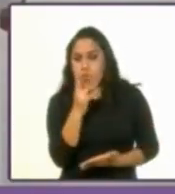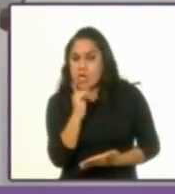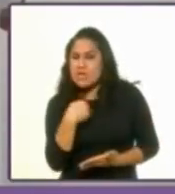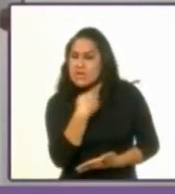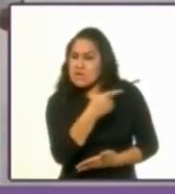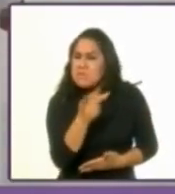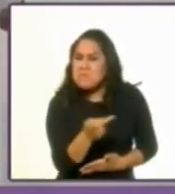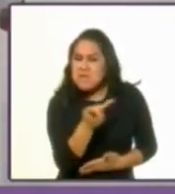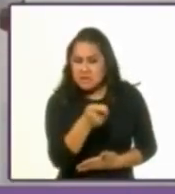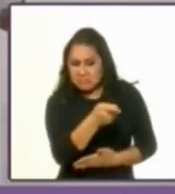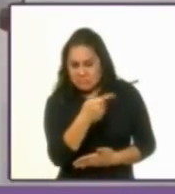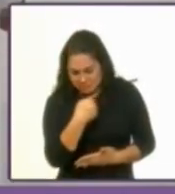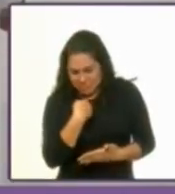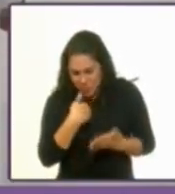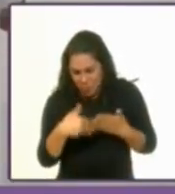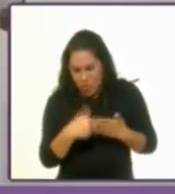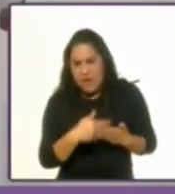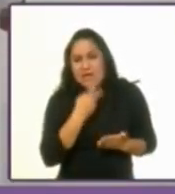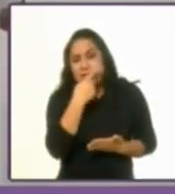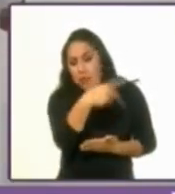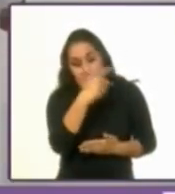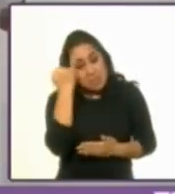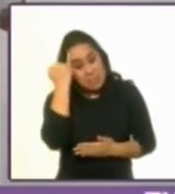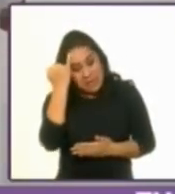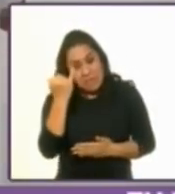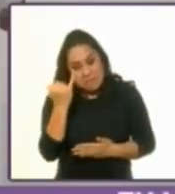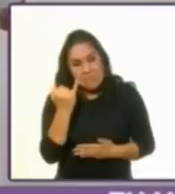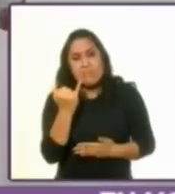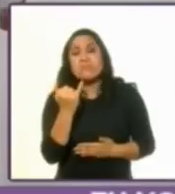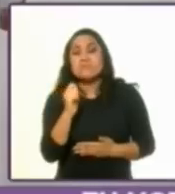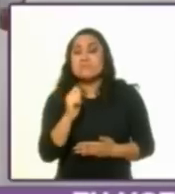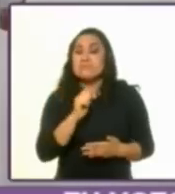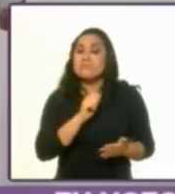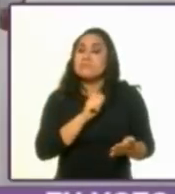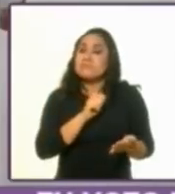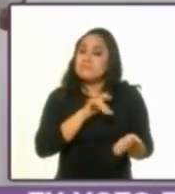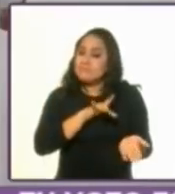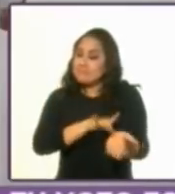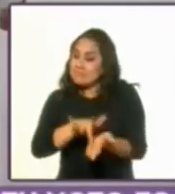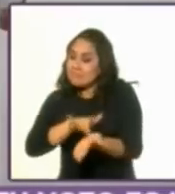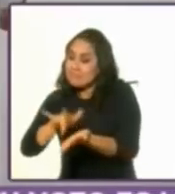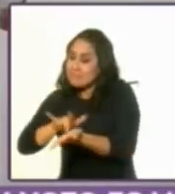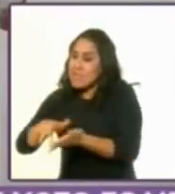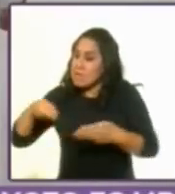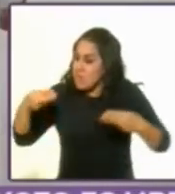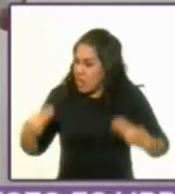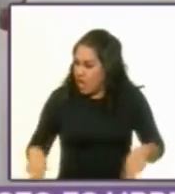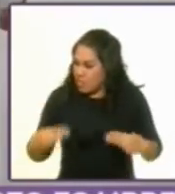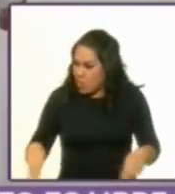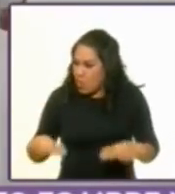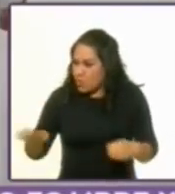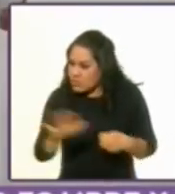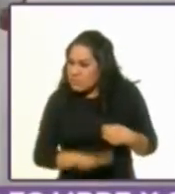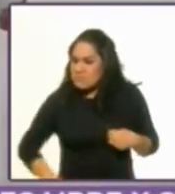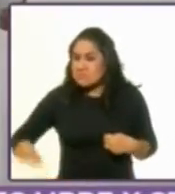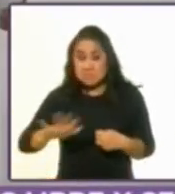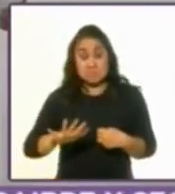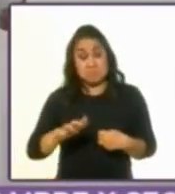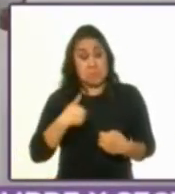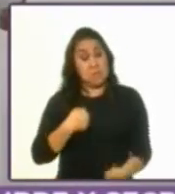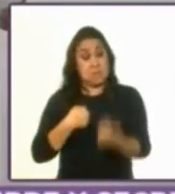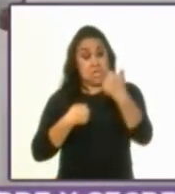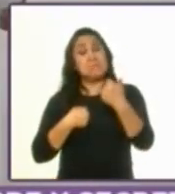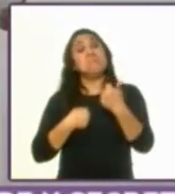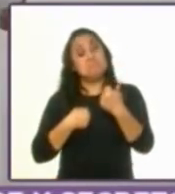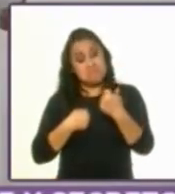por esta idea muy insistente en la plataforma suya se fortalecen los mercados públicos yo no lo había visto y una propuesta de campaña y la verdad